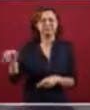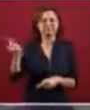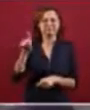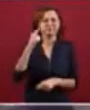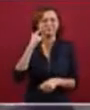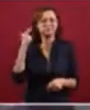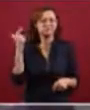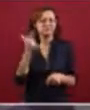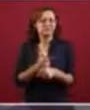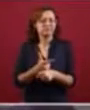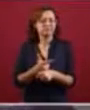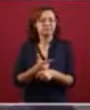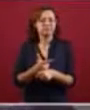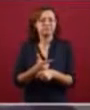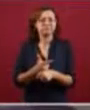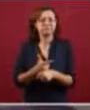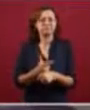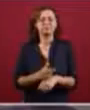y